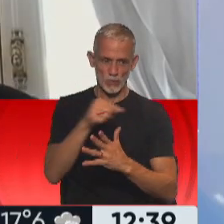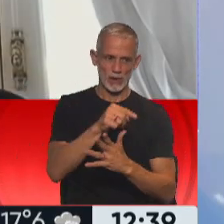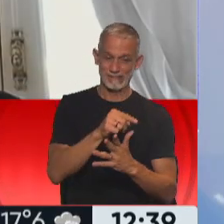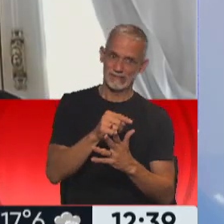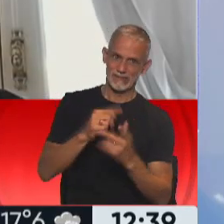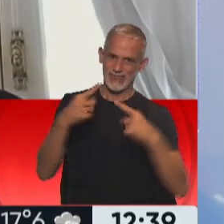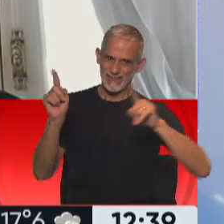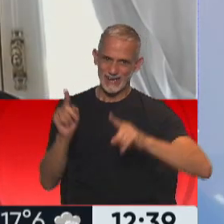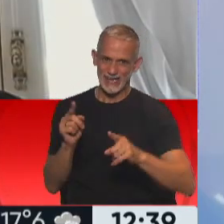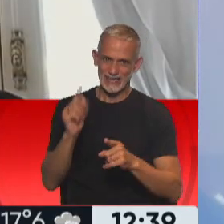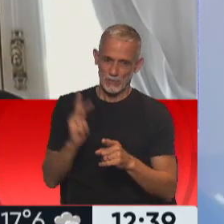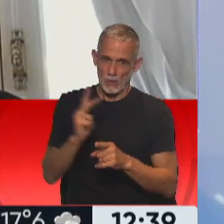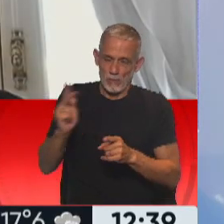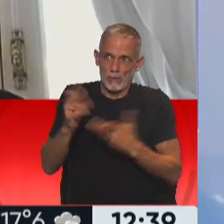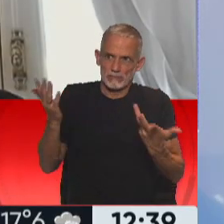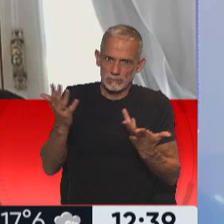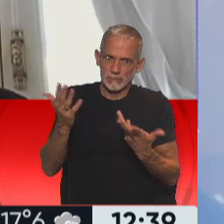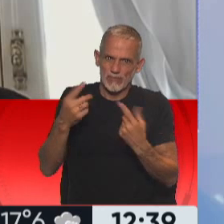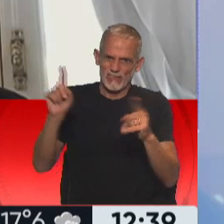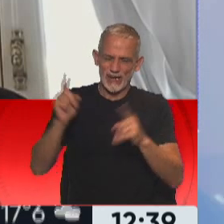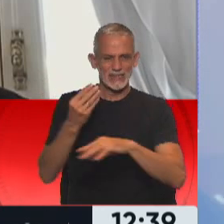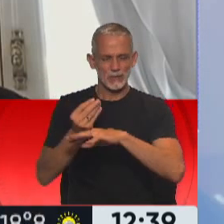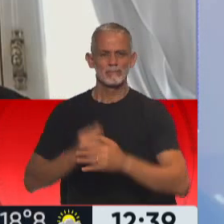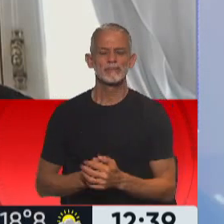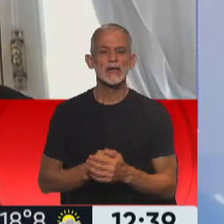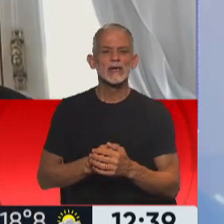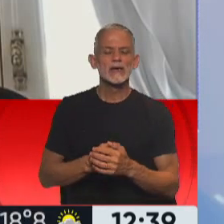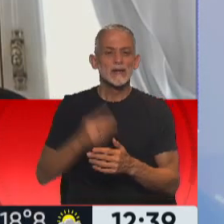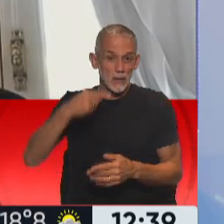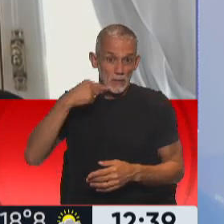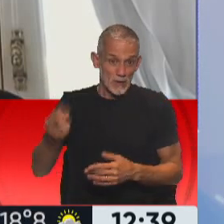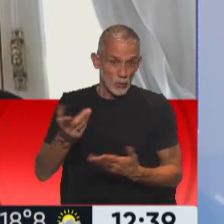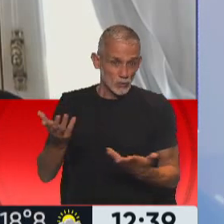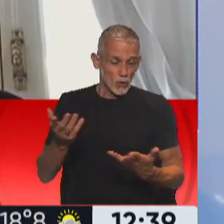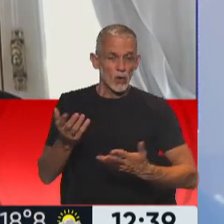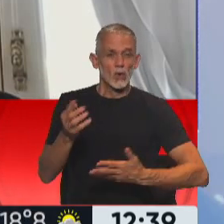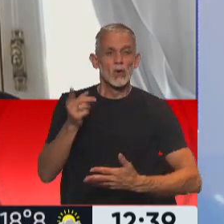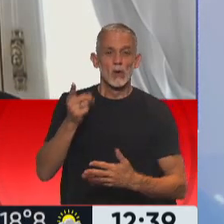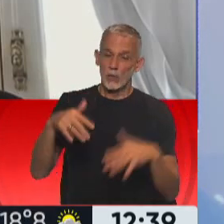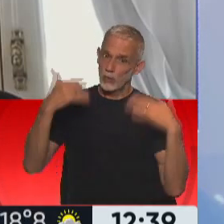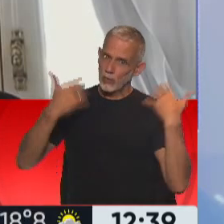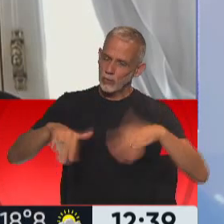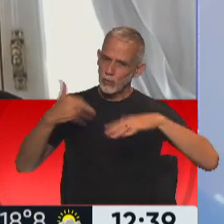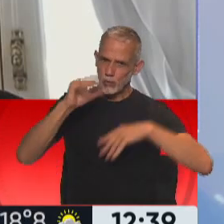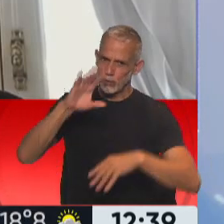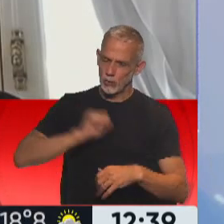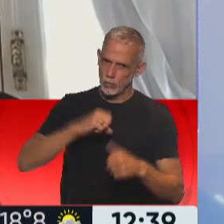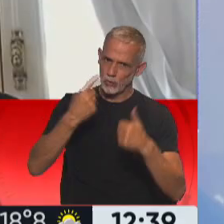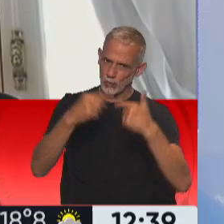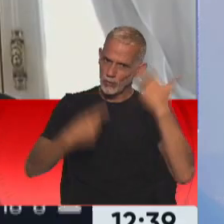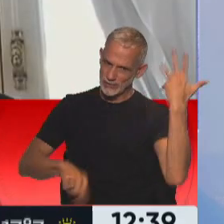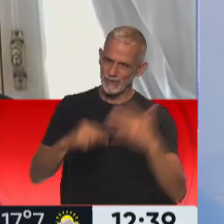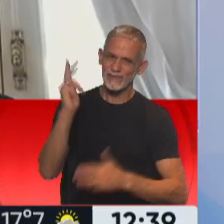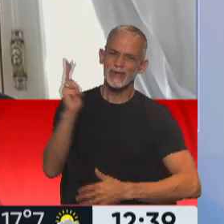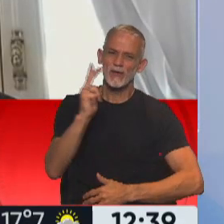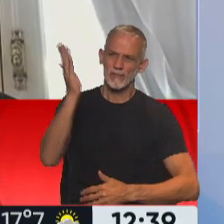supongo que es más complejo todavía. Sí. Guillermo, en ese sentido, vaya que tuvo desafíos, ¿no? Francisco,